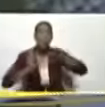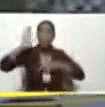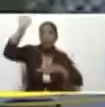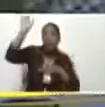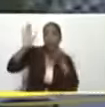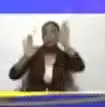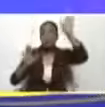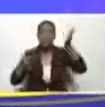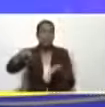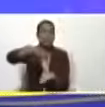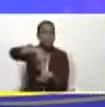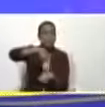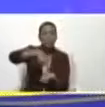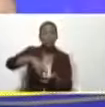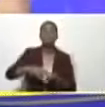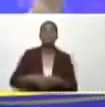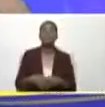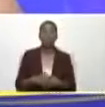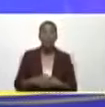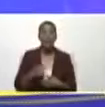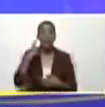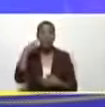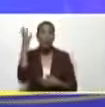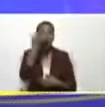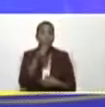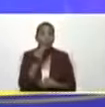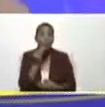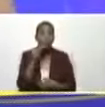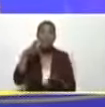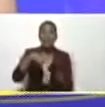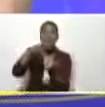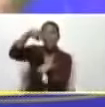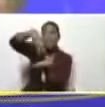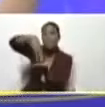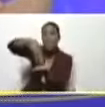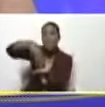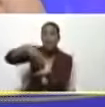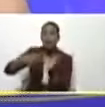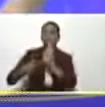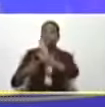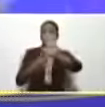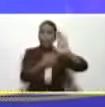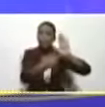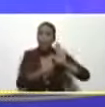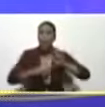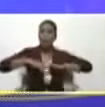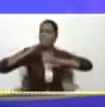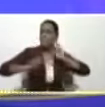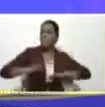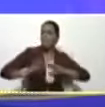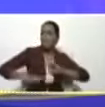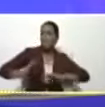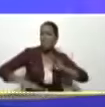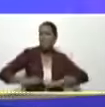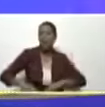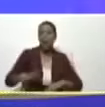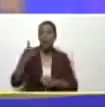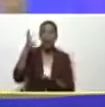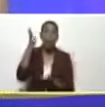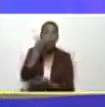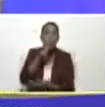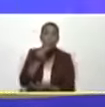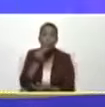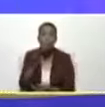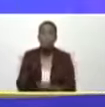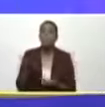bailando el hermoso tambor venezolano los muchachos del Estado Miranda que se destacaban con su tambor los muchachos